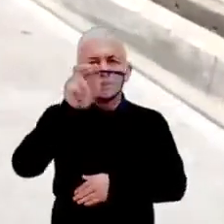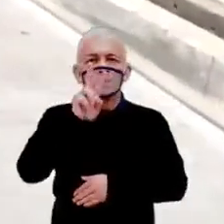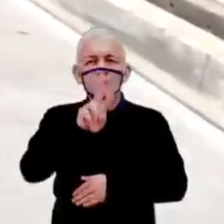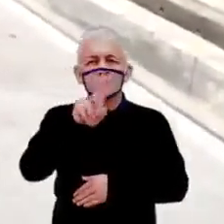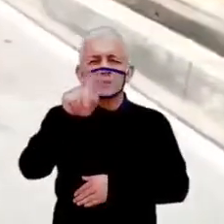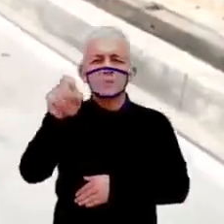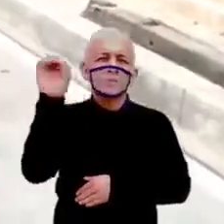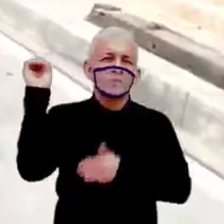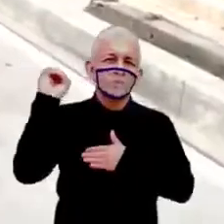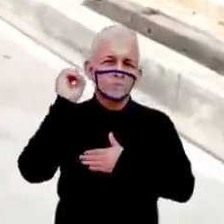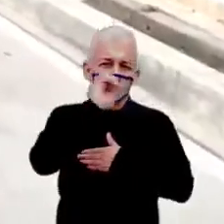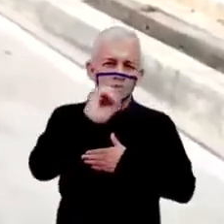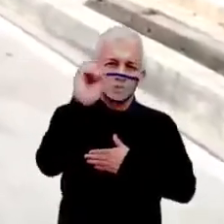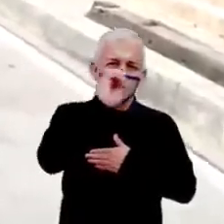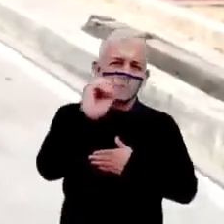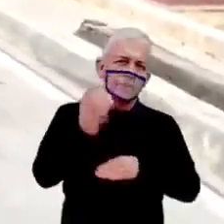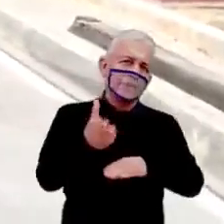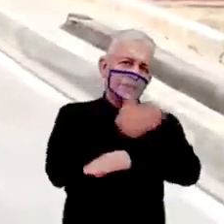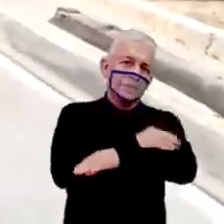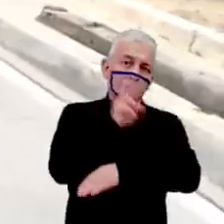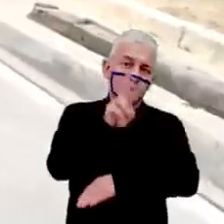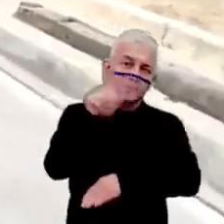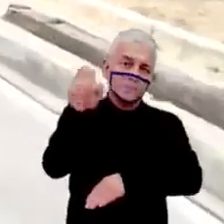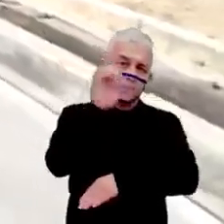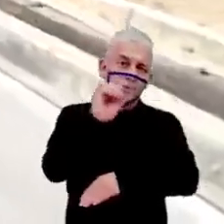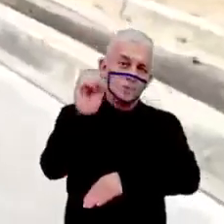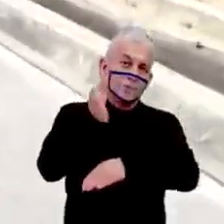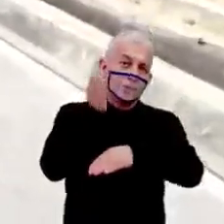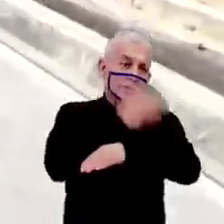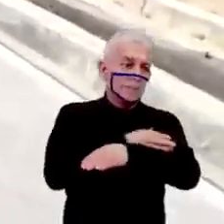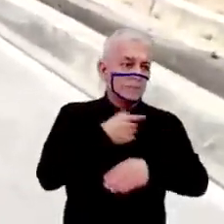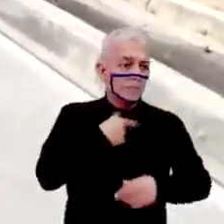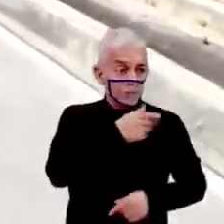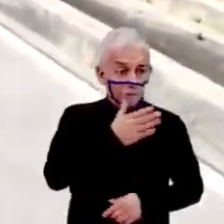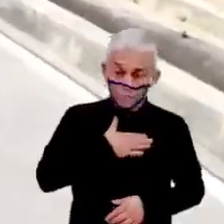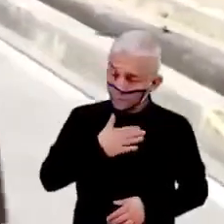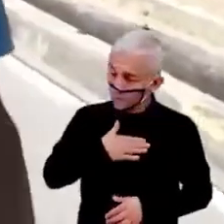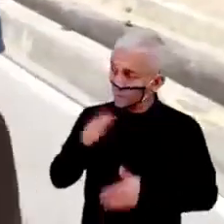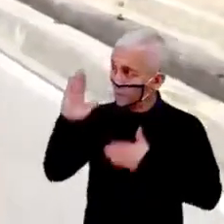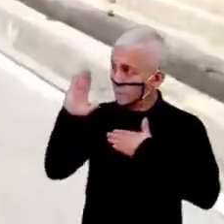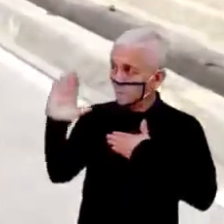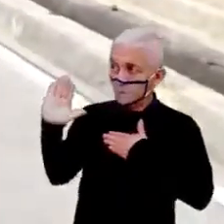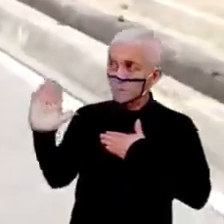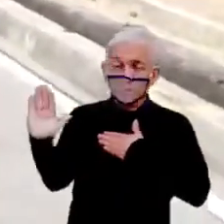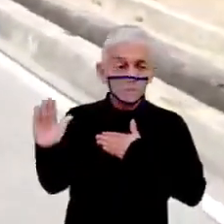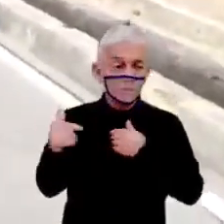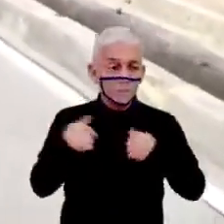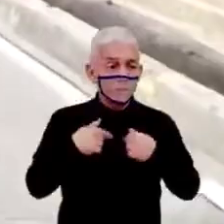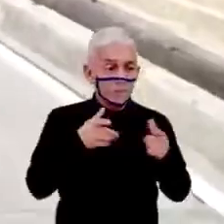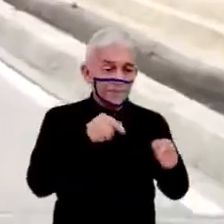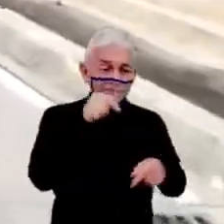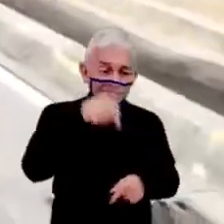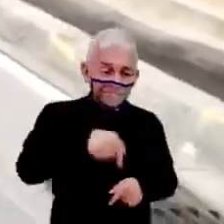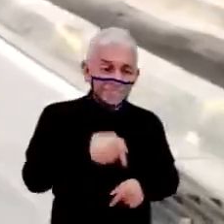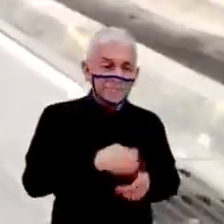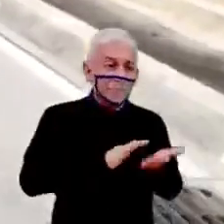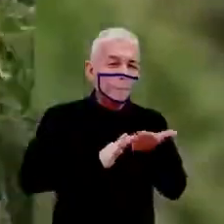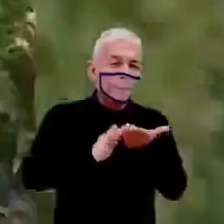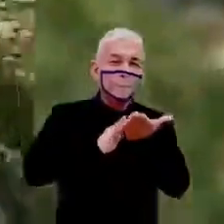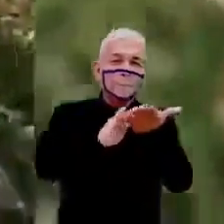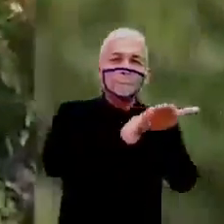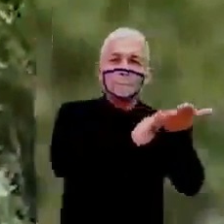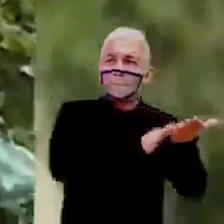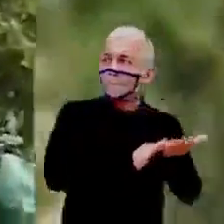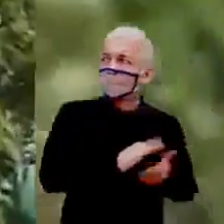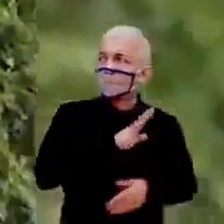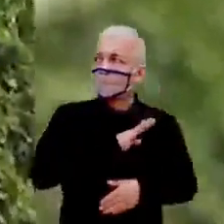octubre del 2018, antes de ser alcalde, se comprometió conmigo casualmente en este pedacito, en el sitio donde nos encontramos, a que si él llegaba a